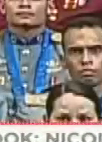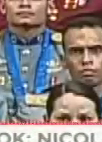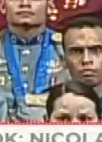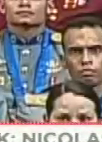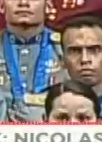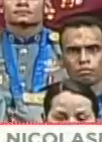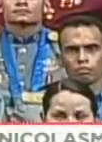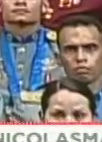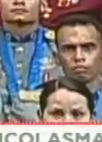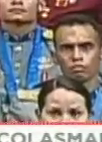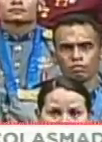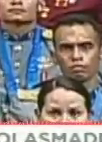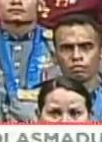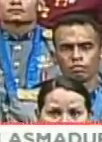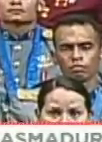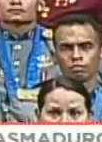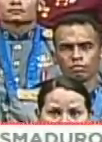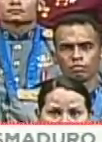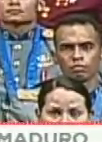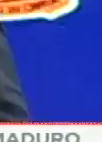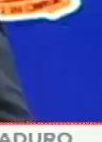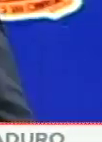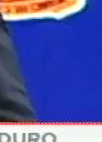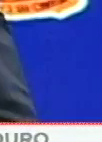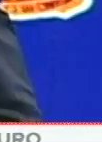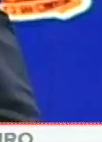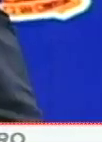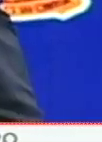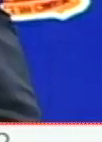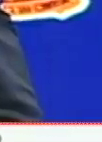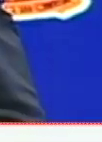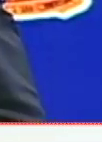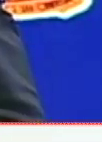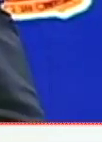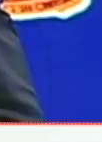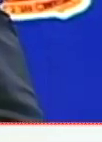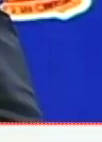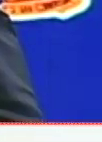Churio, jefe del Estado Mayor de la Comandancia en Jefe,